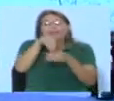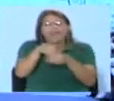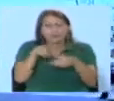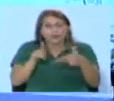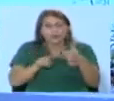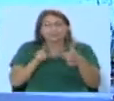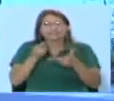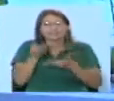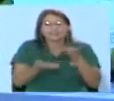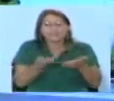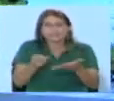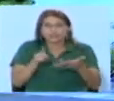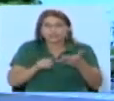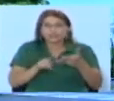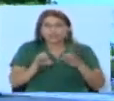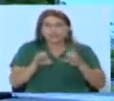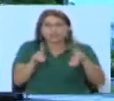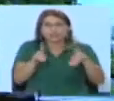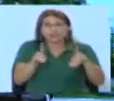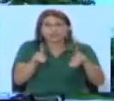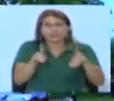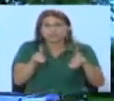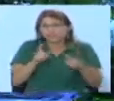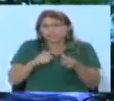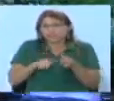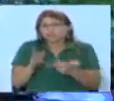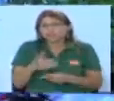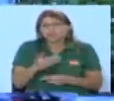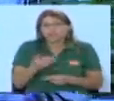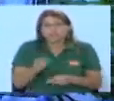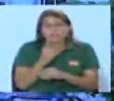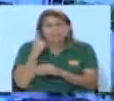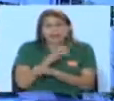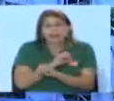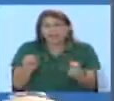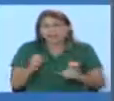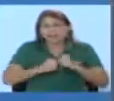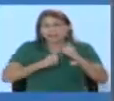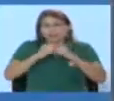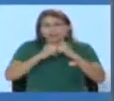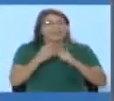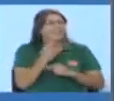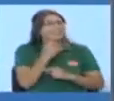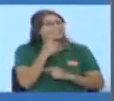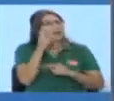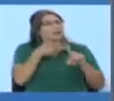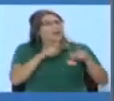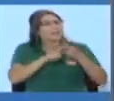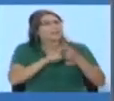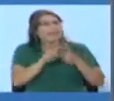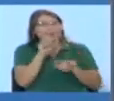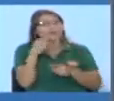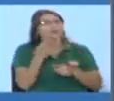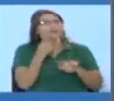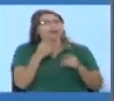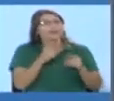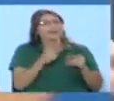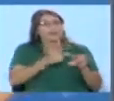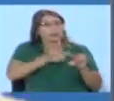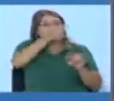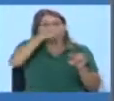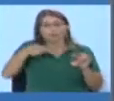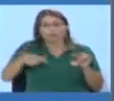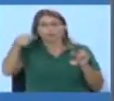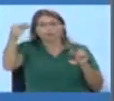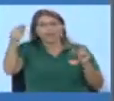educación, la infraestructura no va a servir absolutamente para nada. Me decía una amiga que no es solo llevar el cable para que yo me conecte, es